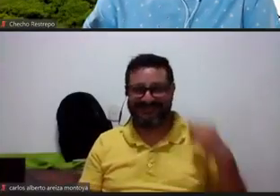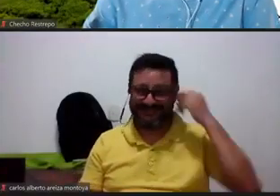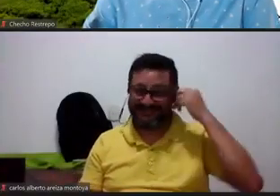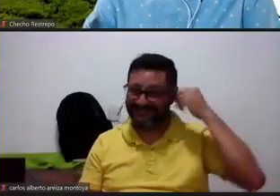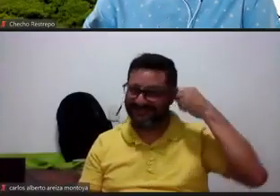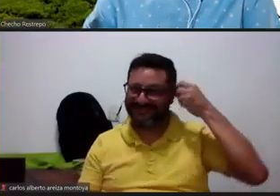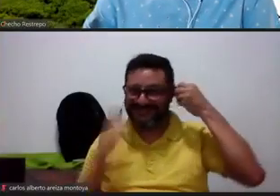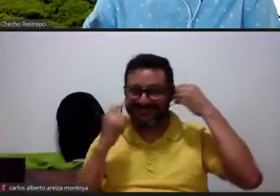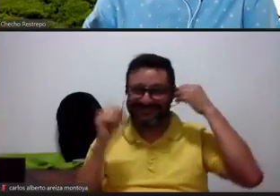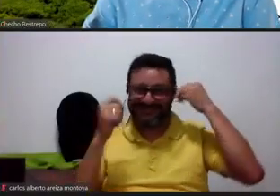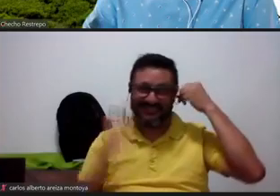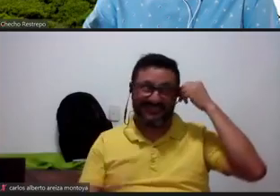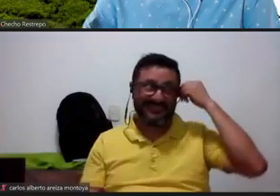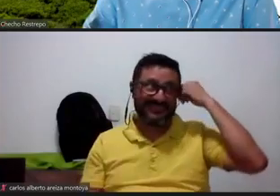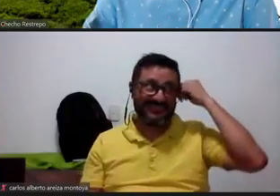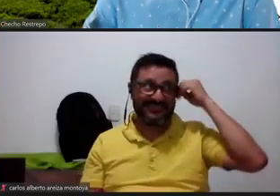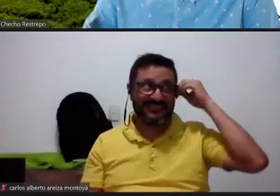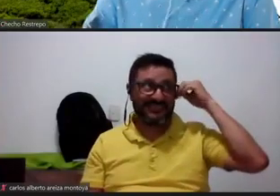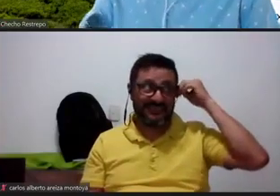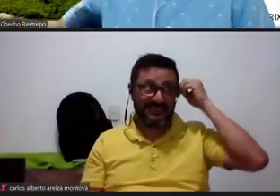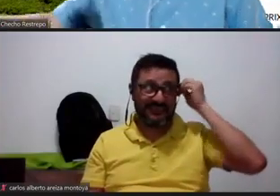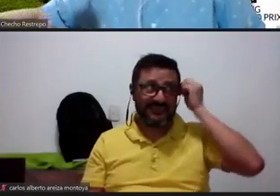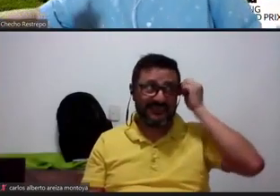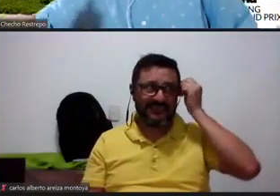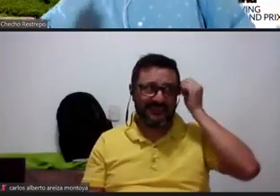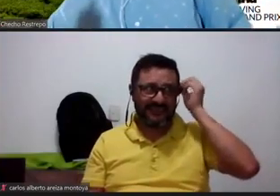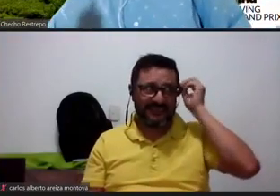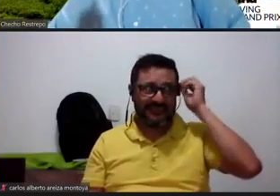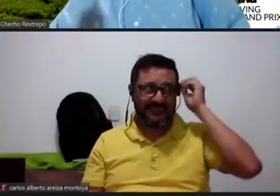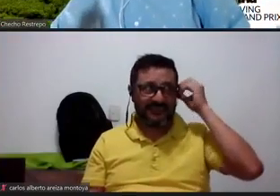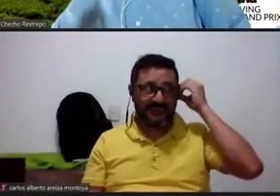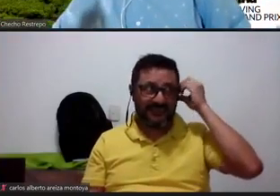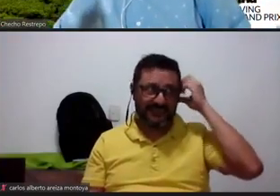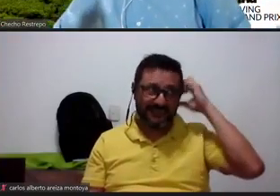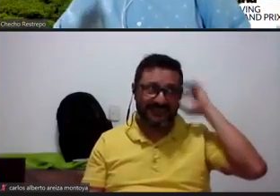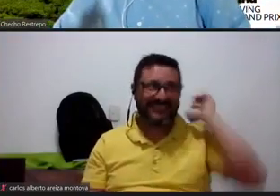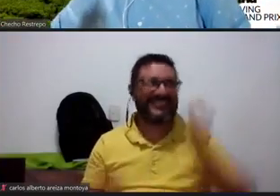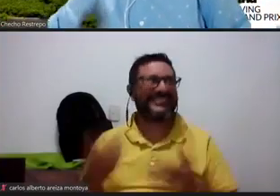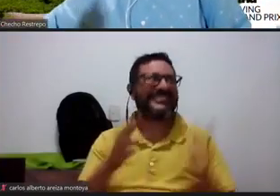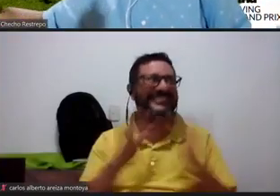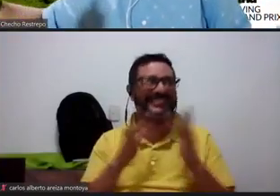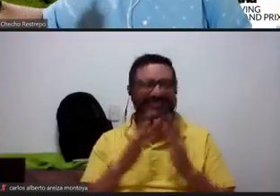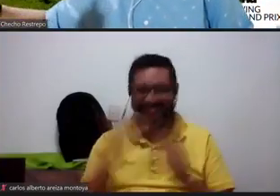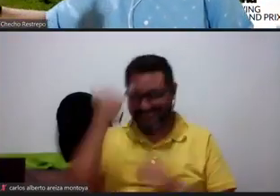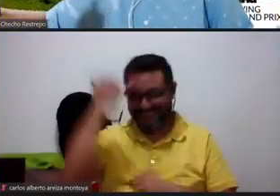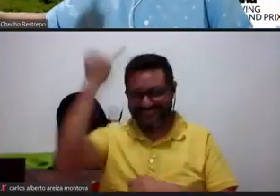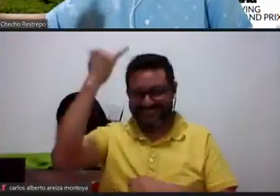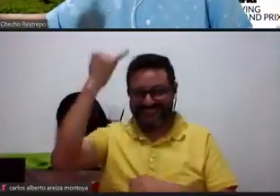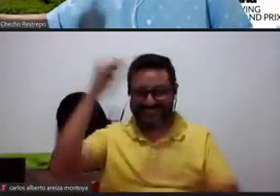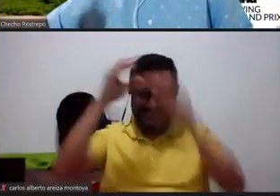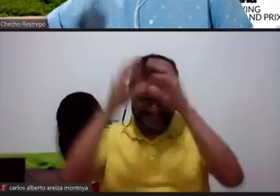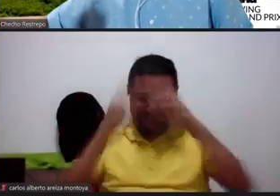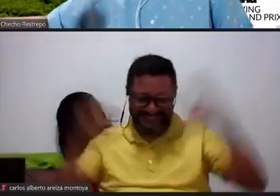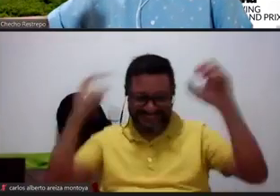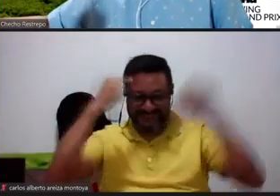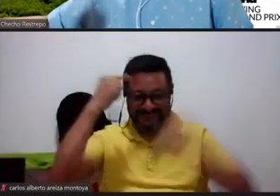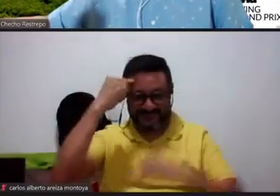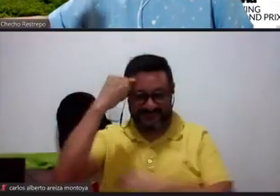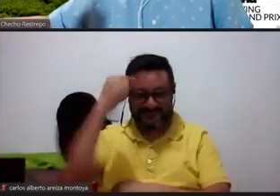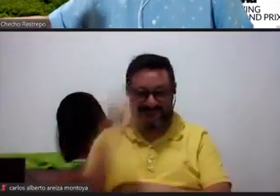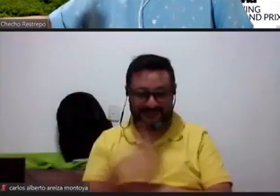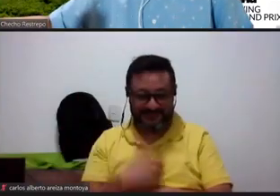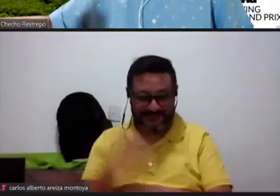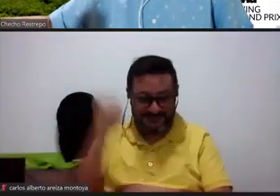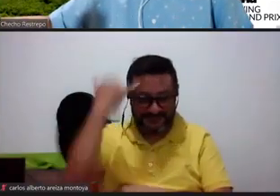Eos? Yo no sé, yo tenía como uno siempre que va a haber algo nuevo, uno se hace como una idea en la cabeza. Entonces yo tenía como el ideal de que era unos